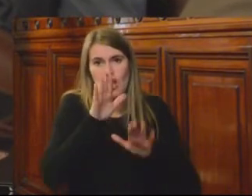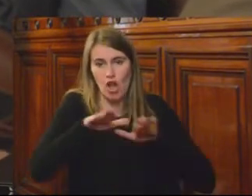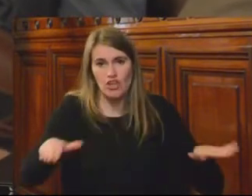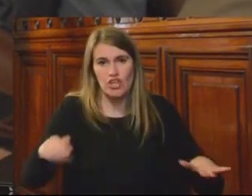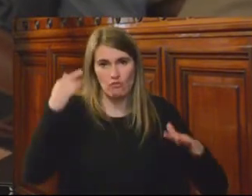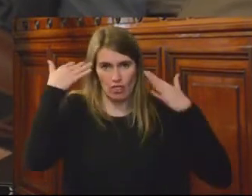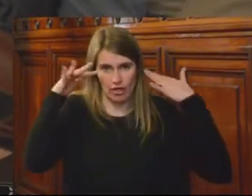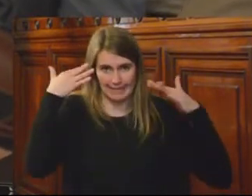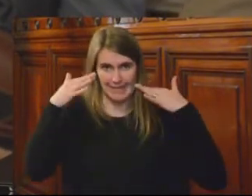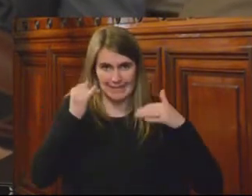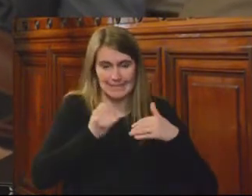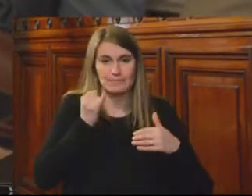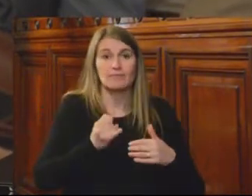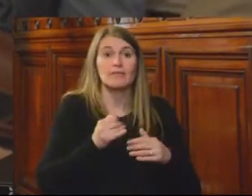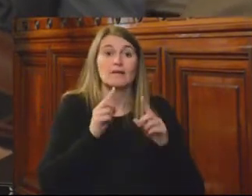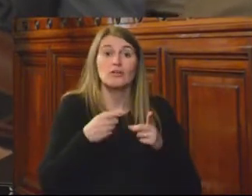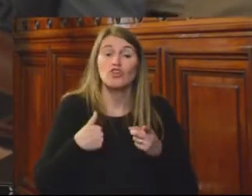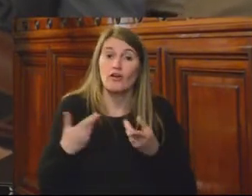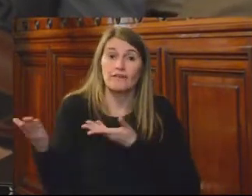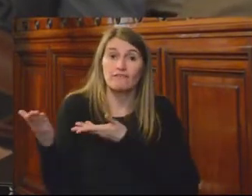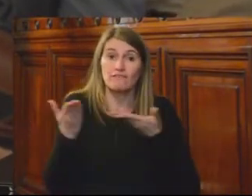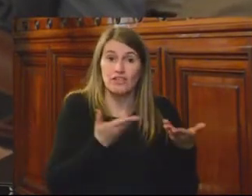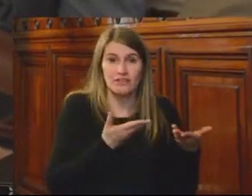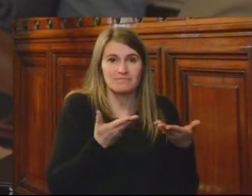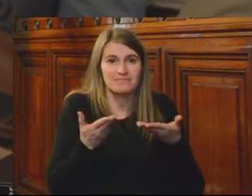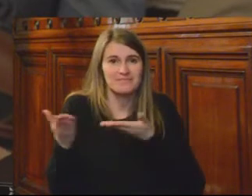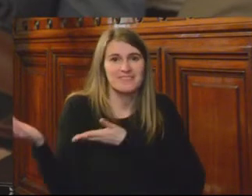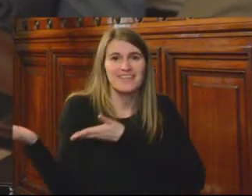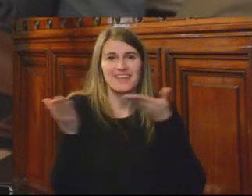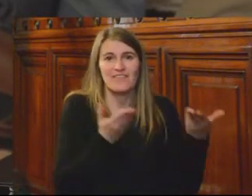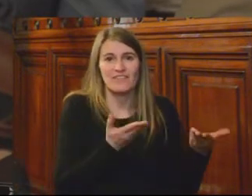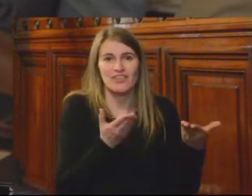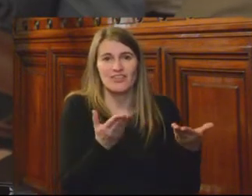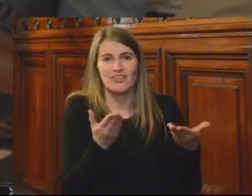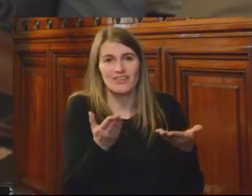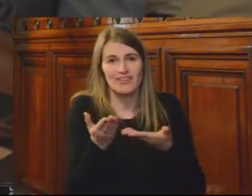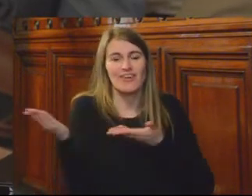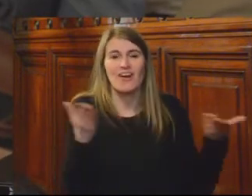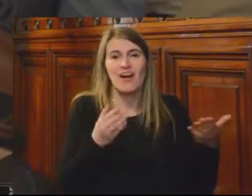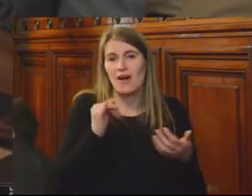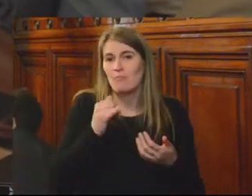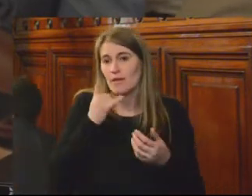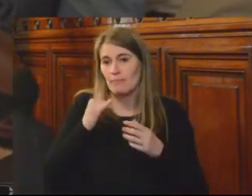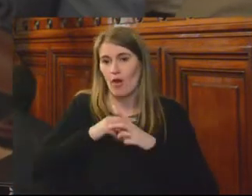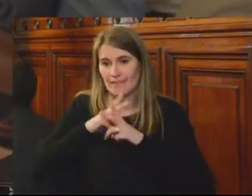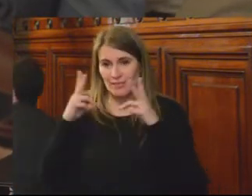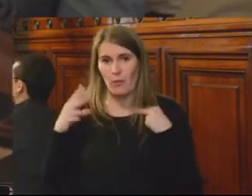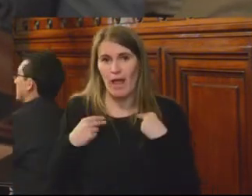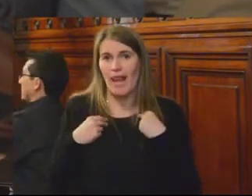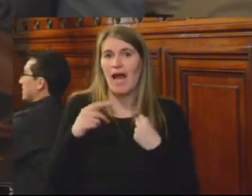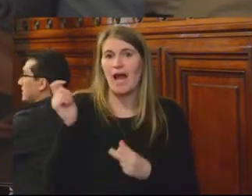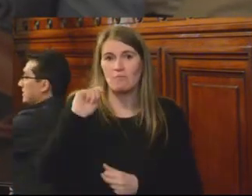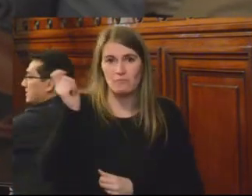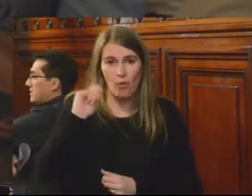Pero efectivamente, mi invitación es que constatemos lo que ocurre específicamente en escuelas, por ejemplo en escuelas públicas, como por ejemplo en